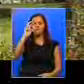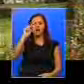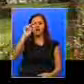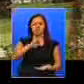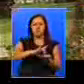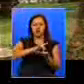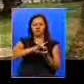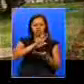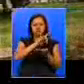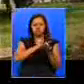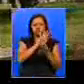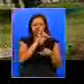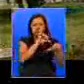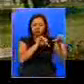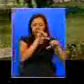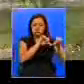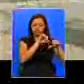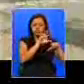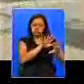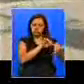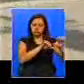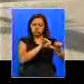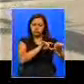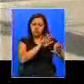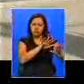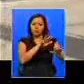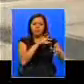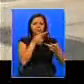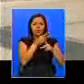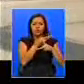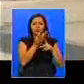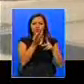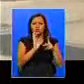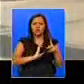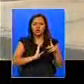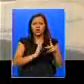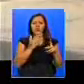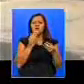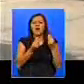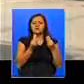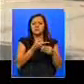para Ecuador de la Biofam, en donde nos mostraron todos los productos y toda la tecnología que están desarrollando.